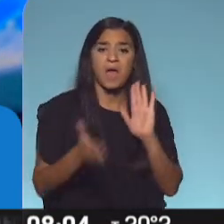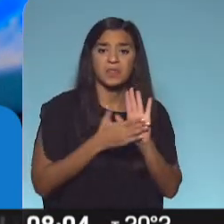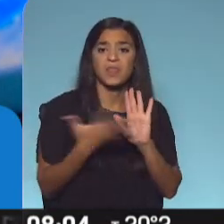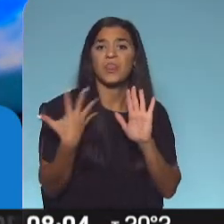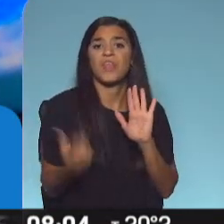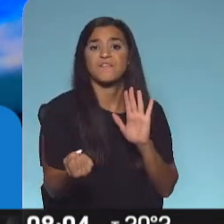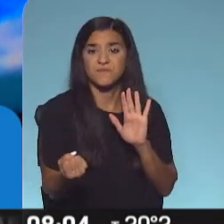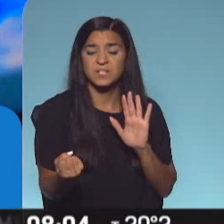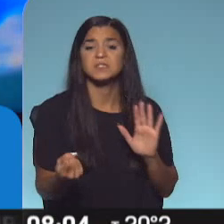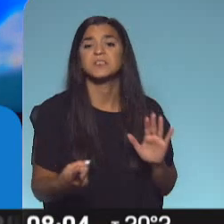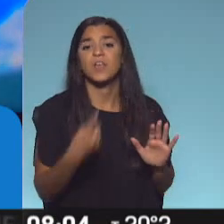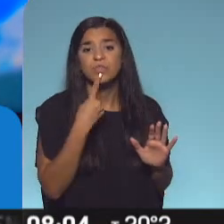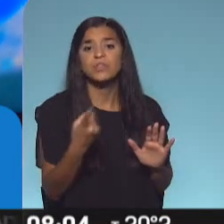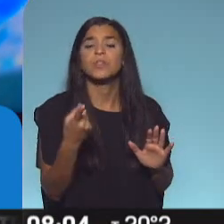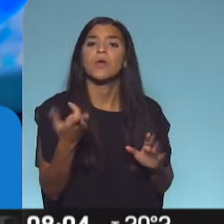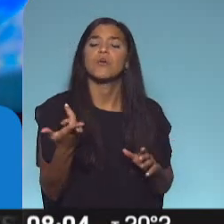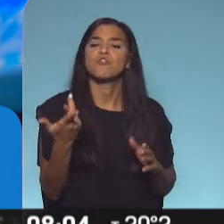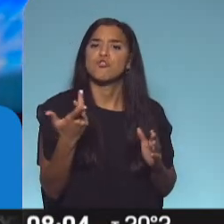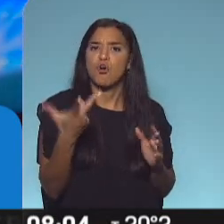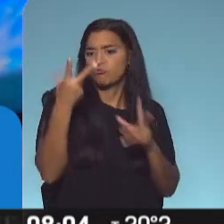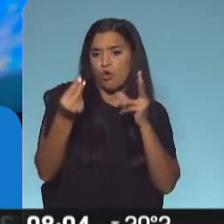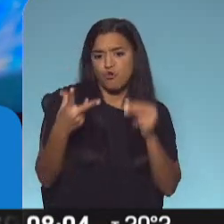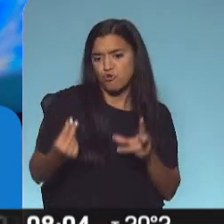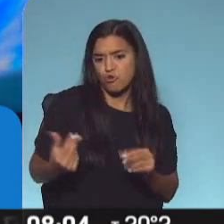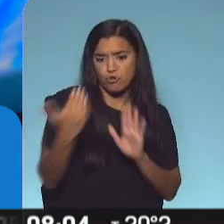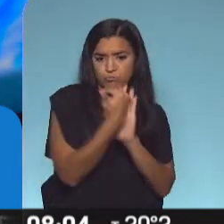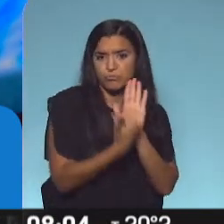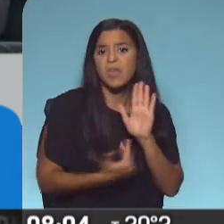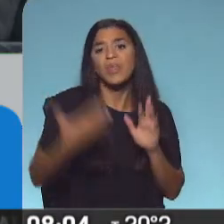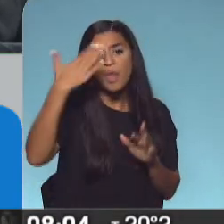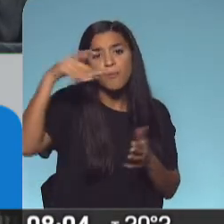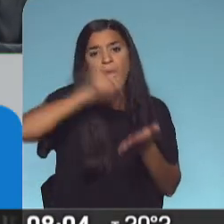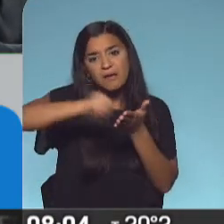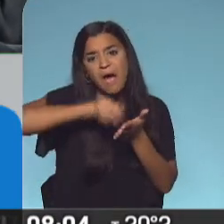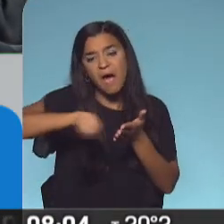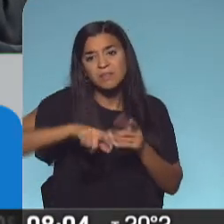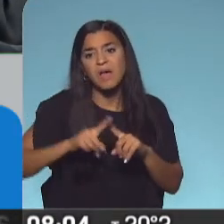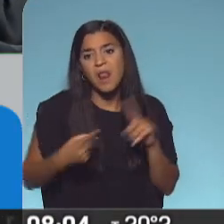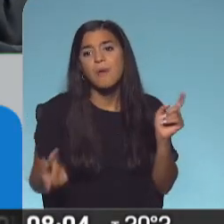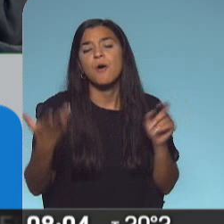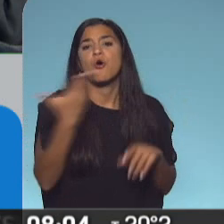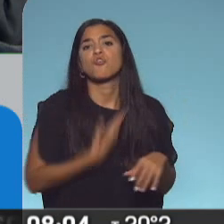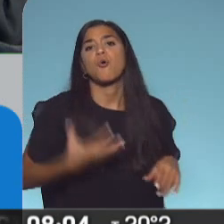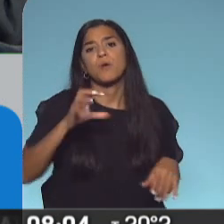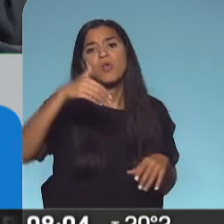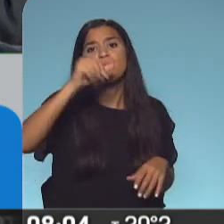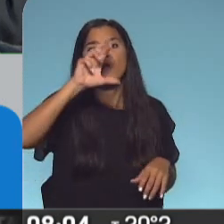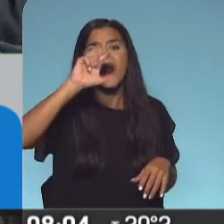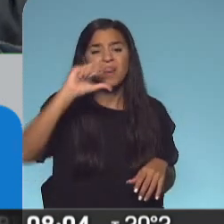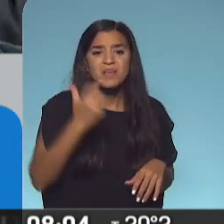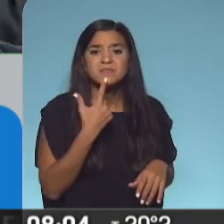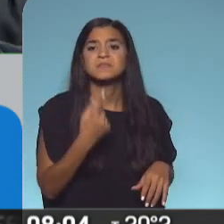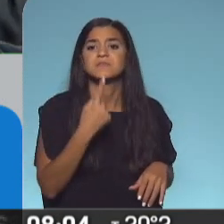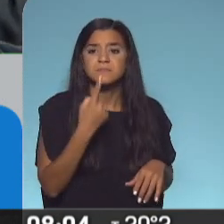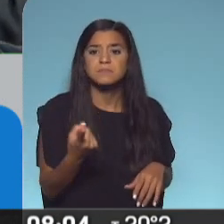defensa en la que refutó cada uno de los cargos y después en una extensa carta al gobernador Morales explicó las razones por las